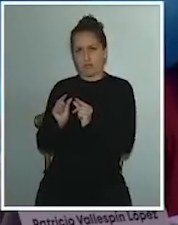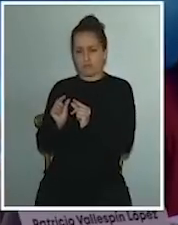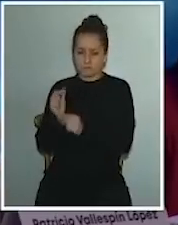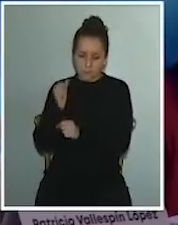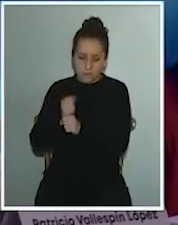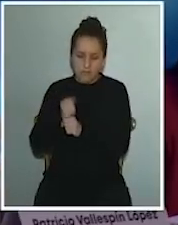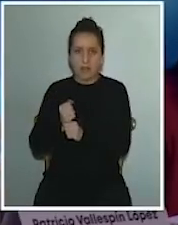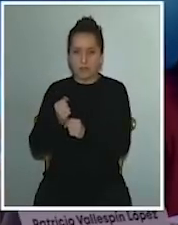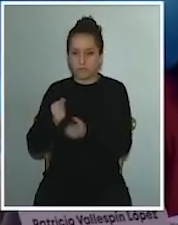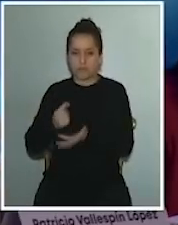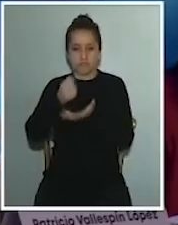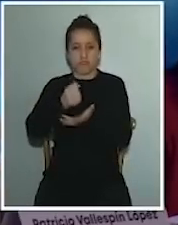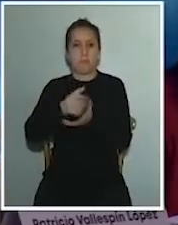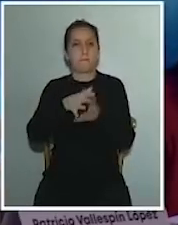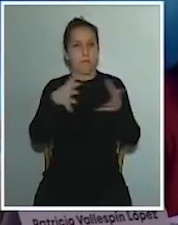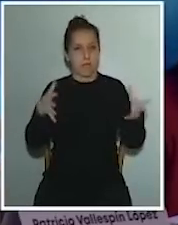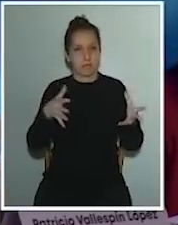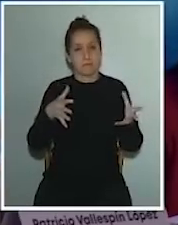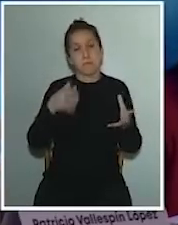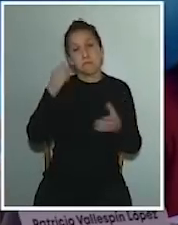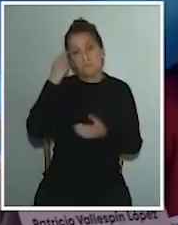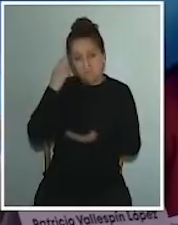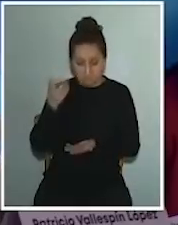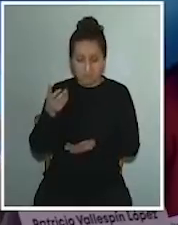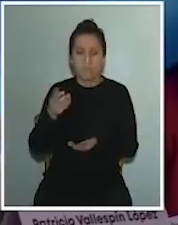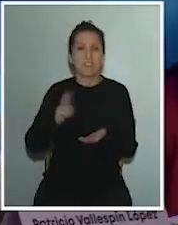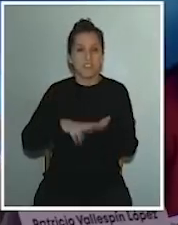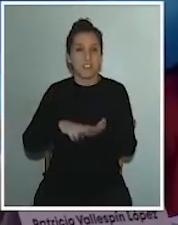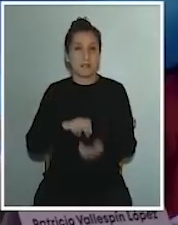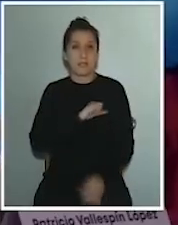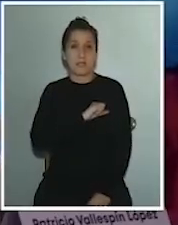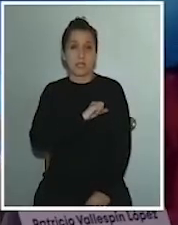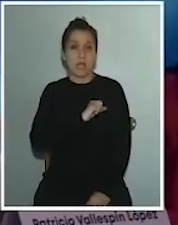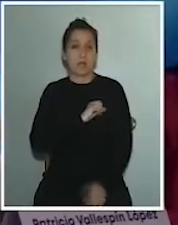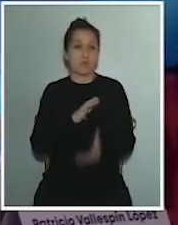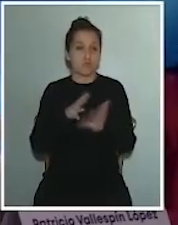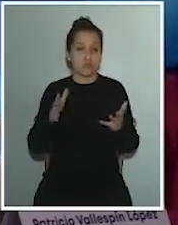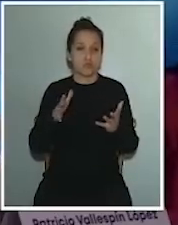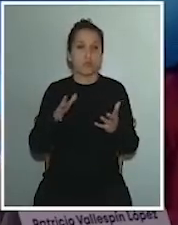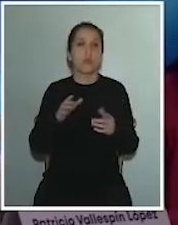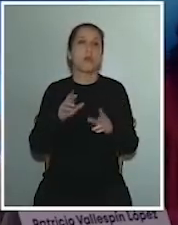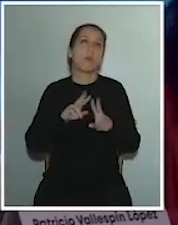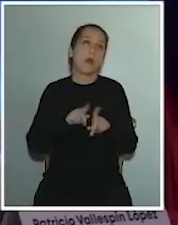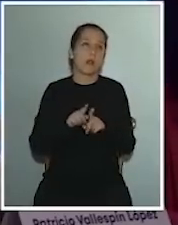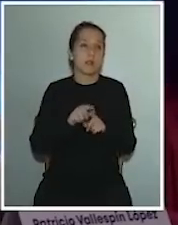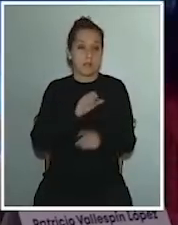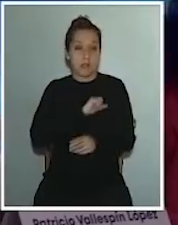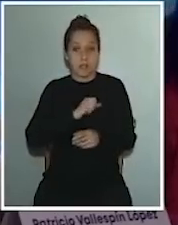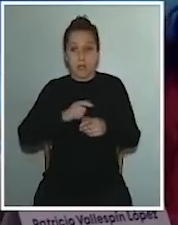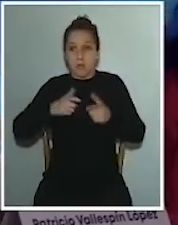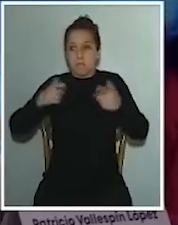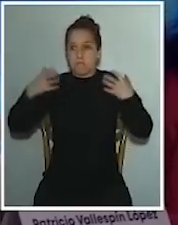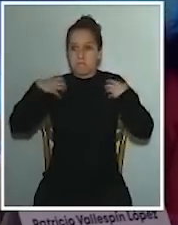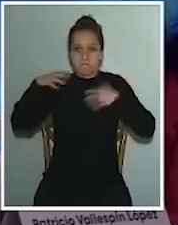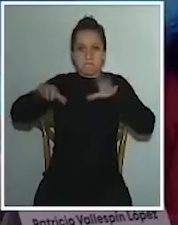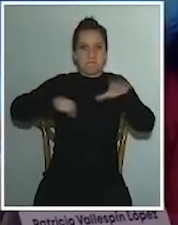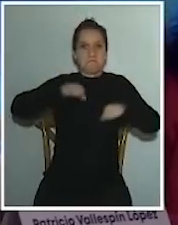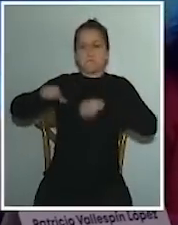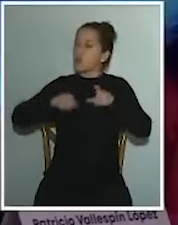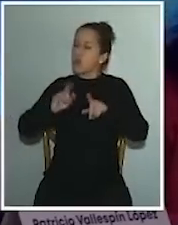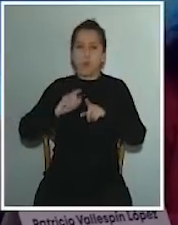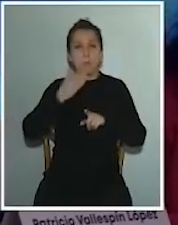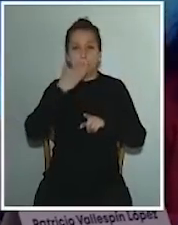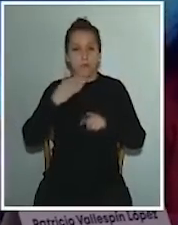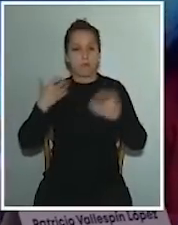y entrega más recursos porque el centralismo absorbe mucho si nosotros vamos descentralizando y entregándole más atribuciones a ustedes van a